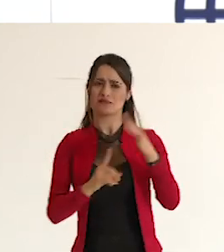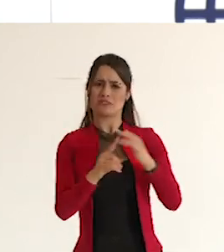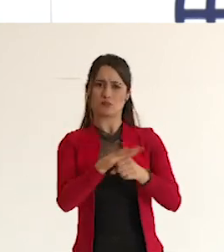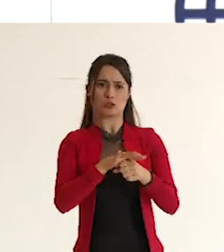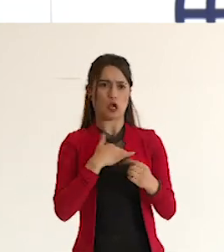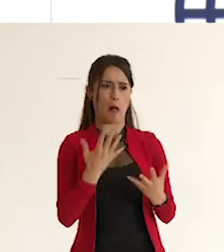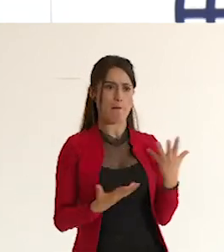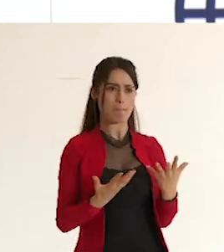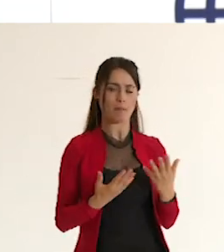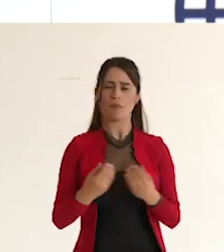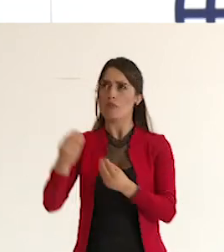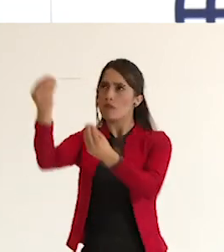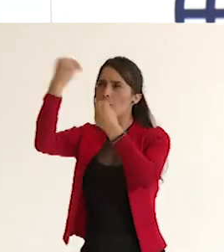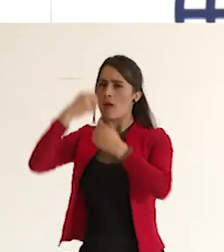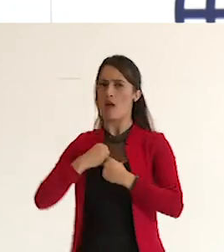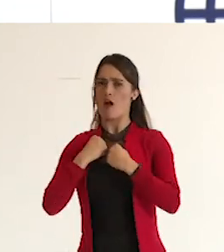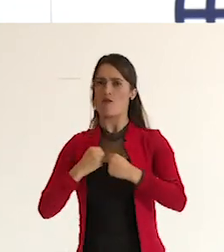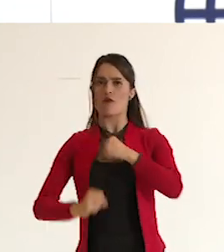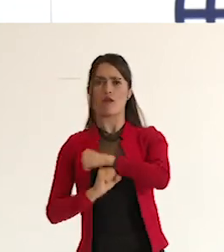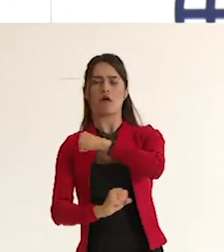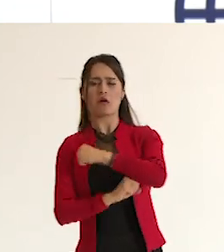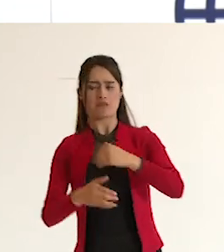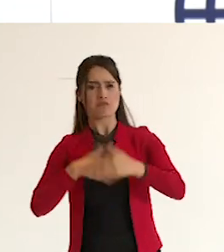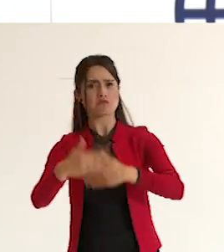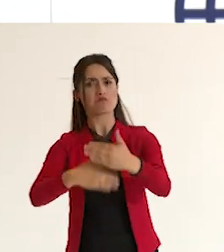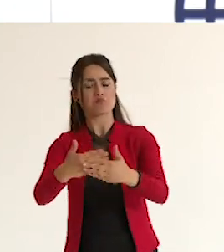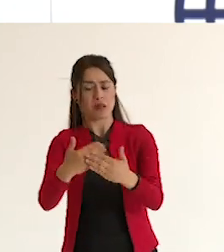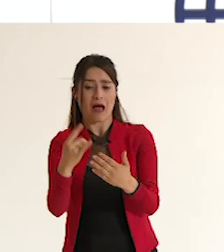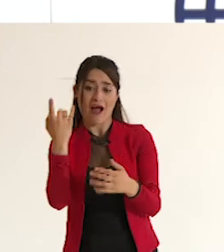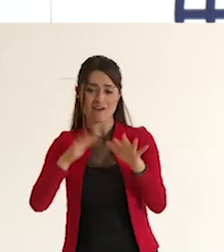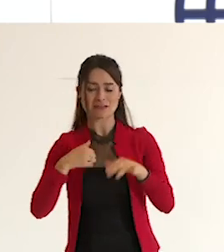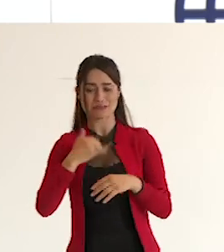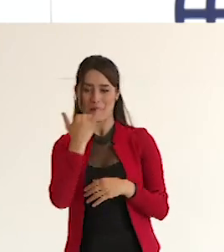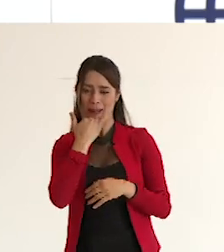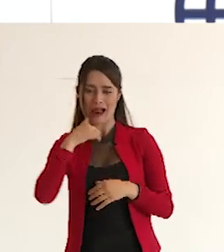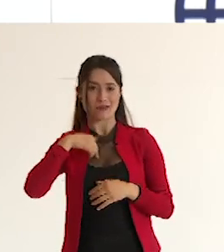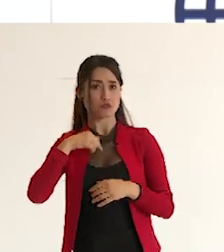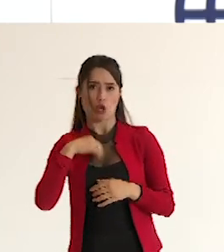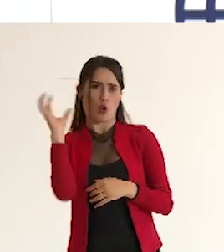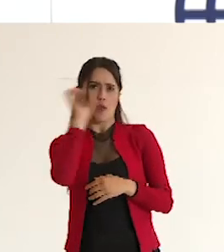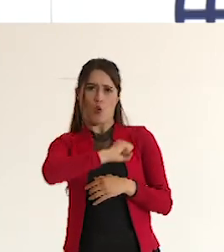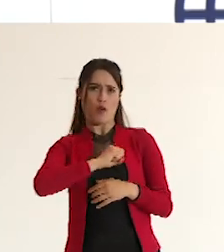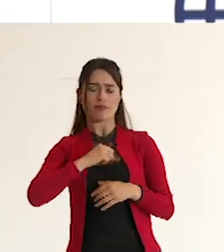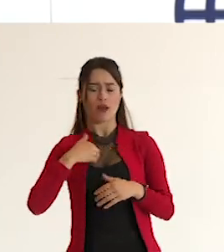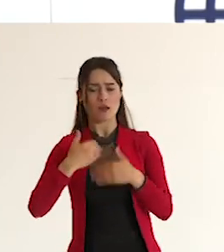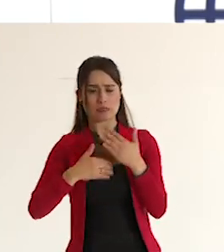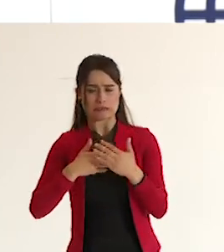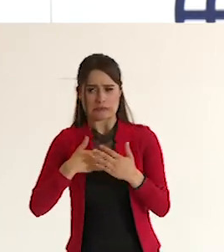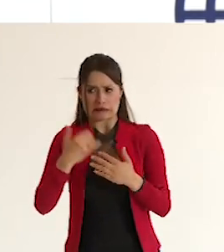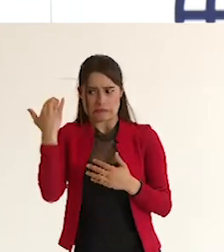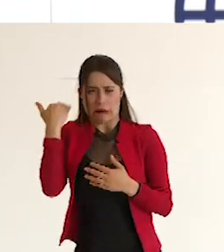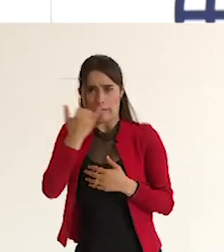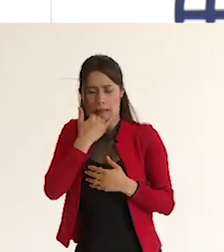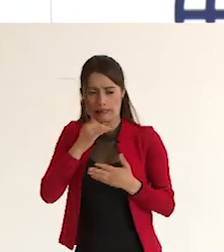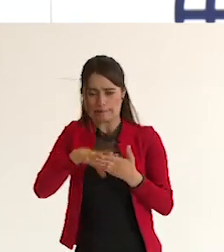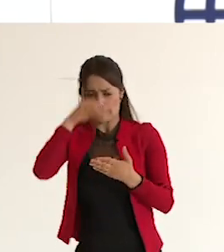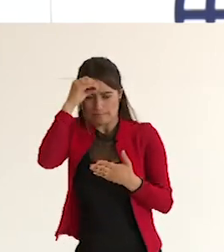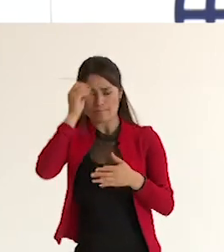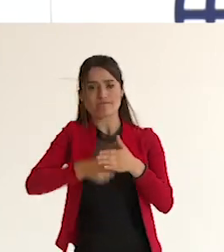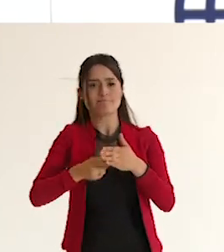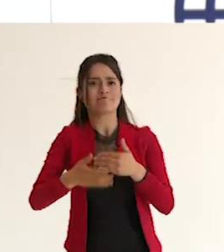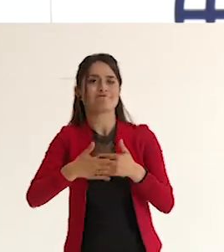permitido tomar conciencia de aspectos de mi vida sobre los cuales vale la pena reflexionar y profundizar a nivel social y personal si ustedes